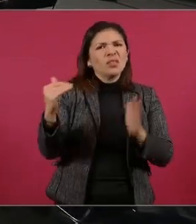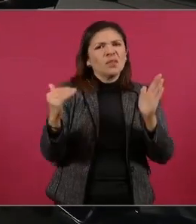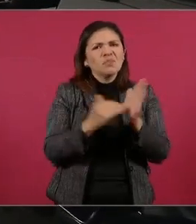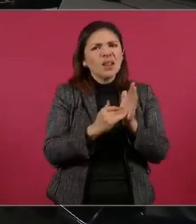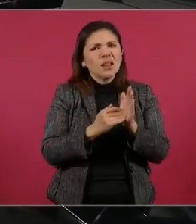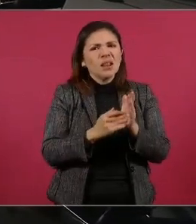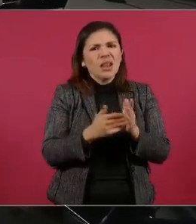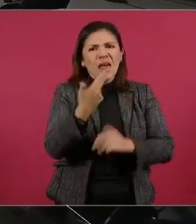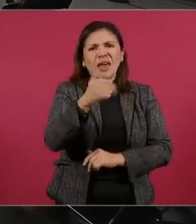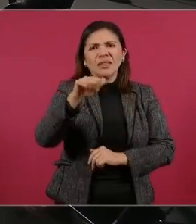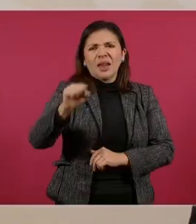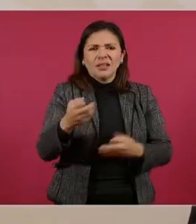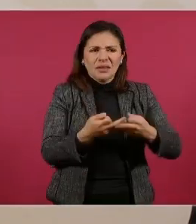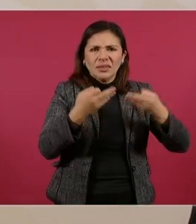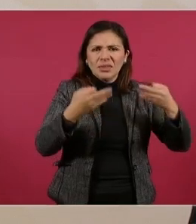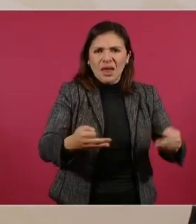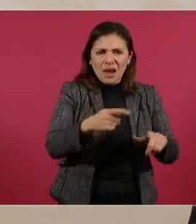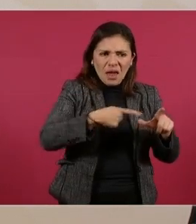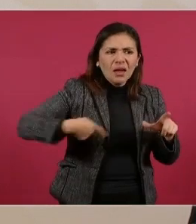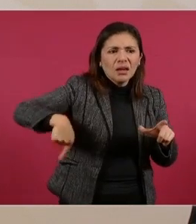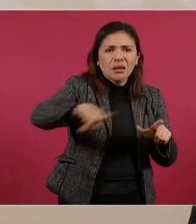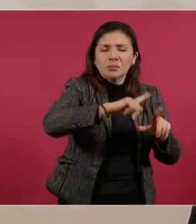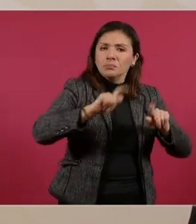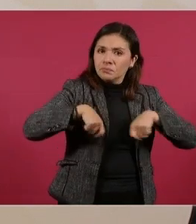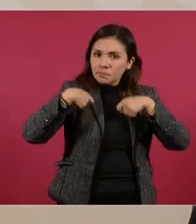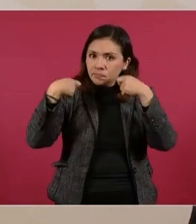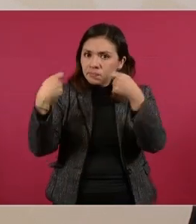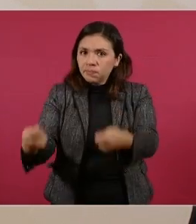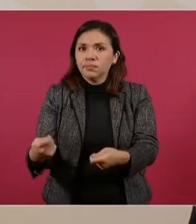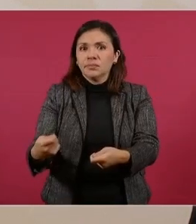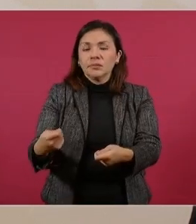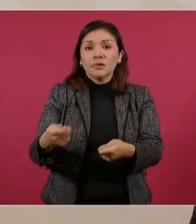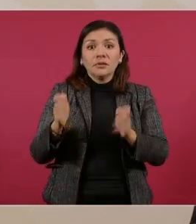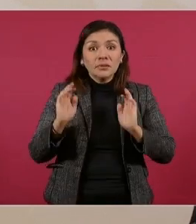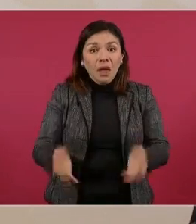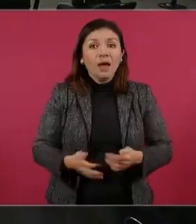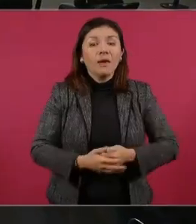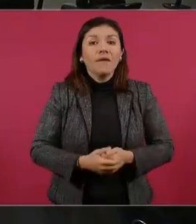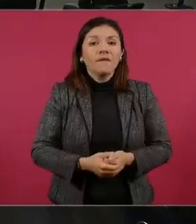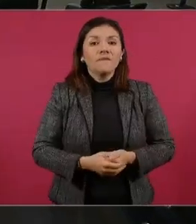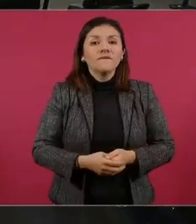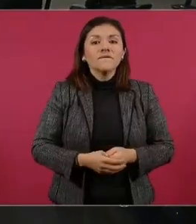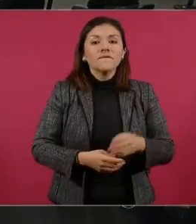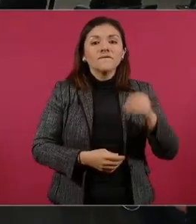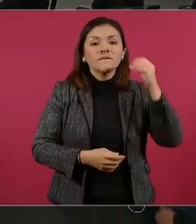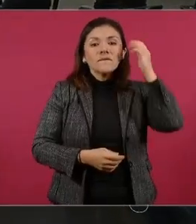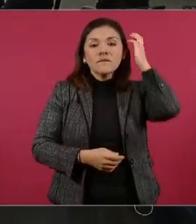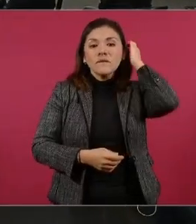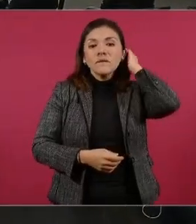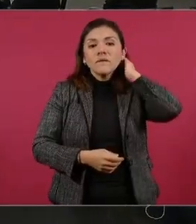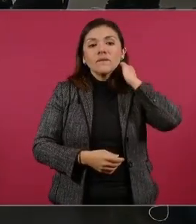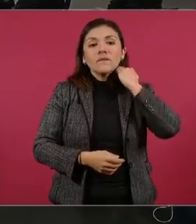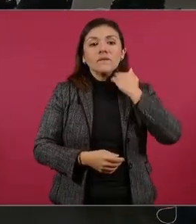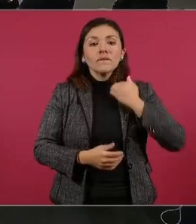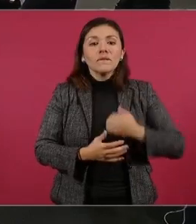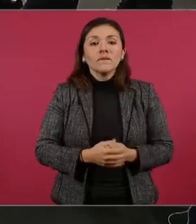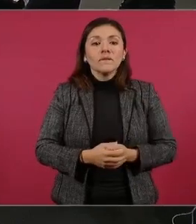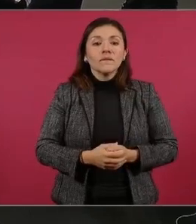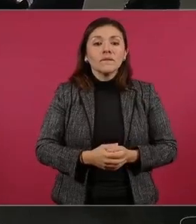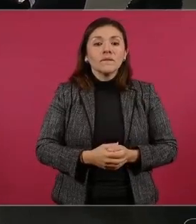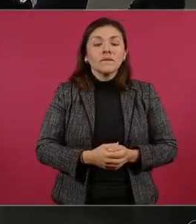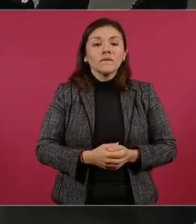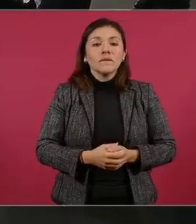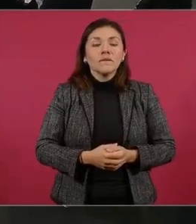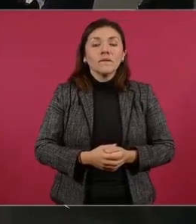hectáreas de tierra son 32000 de una pero se les está regularizando la